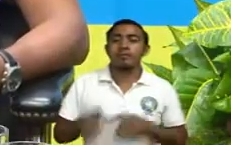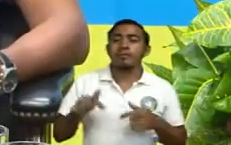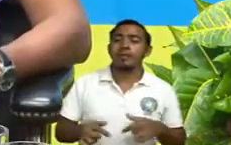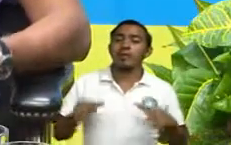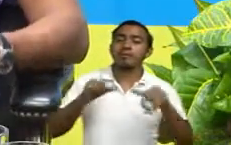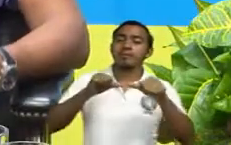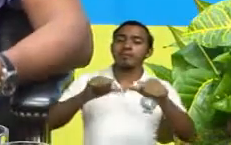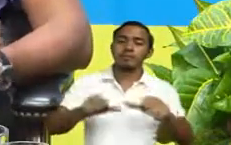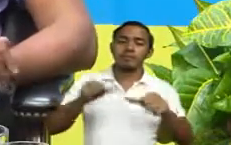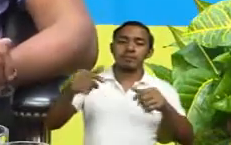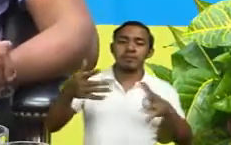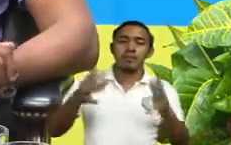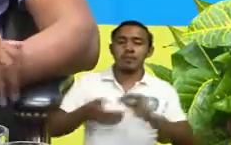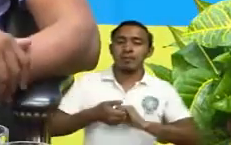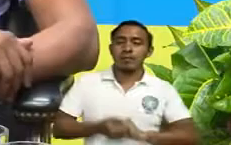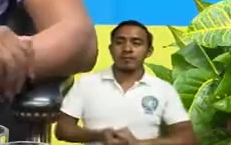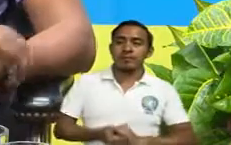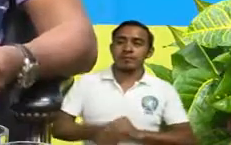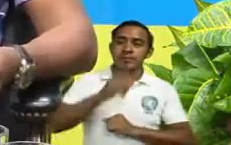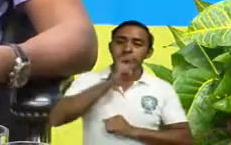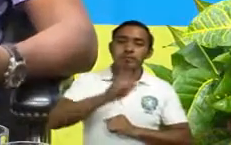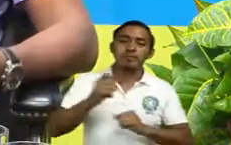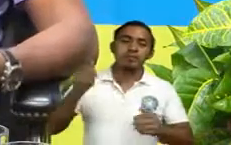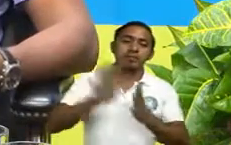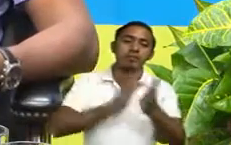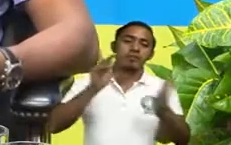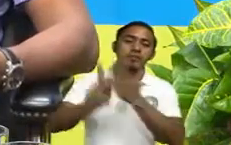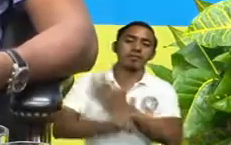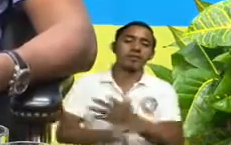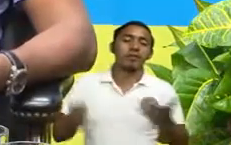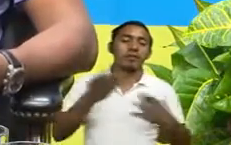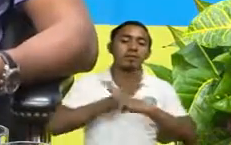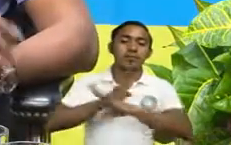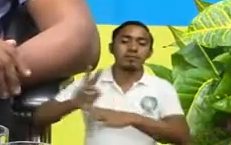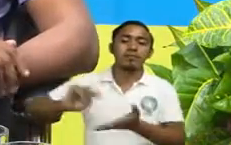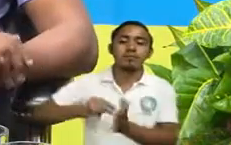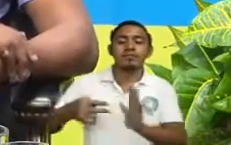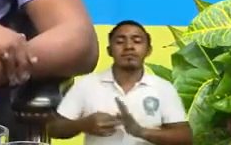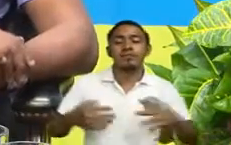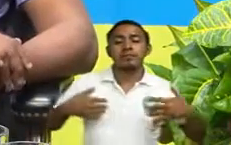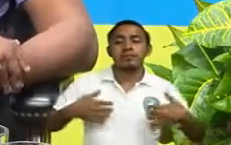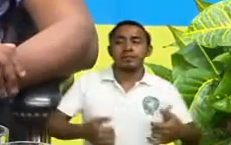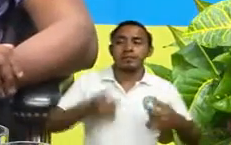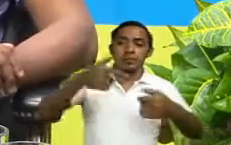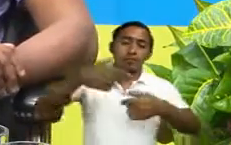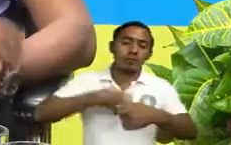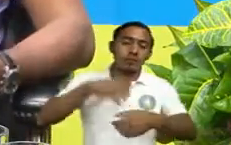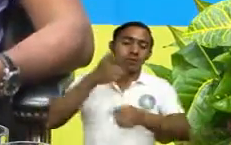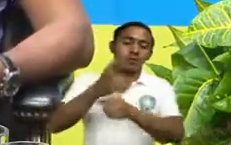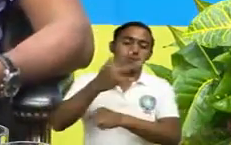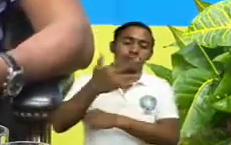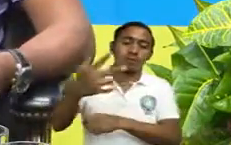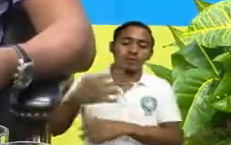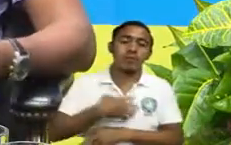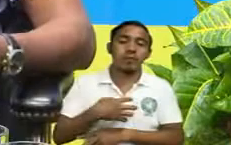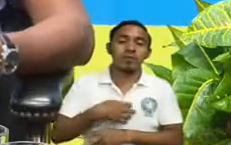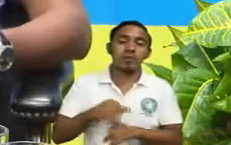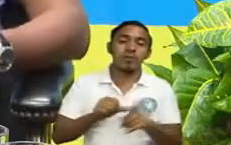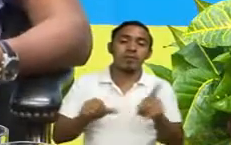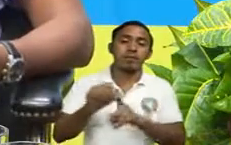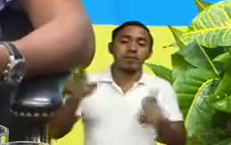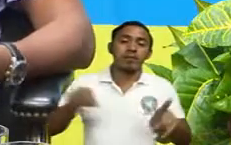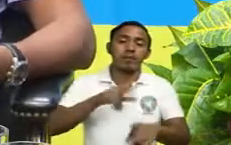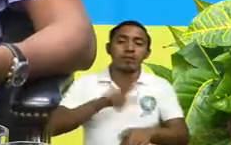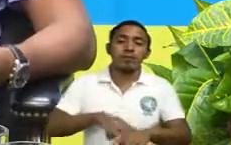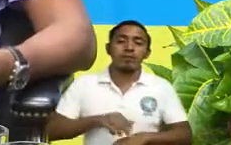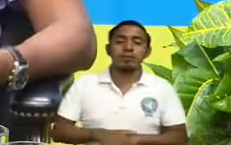Estamos de regreso, amigos televidentes, en su gustado programa Prevenir en Salud a través de la frecuencia del canal 98, el canal parlamentario, el canal de la